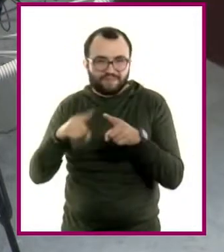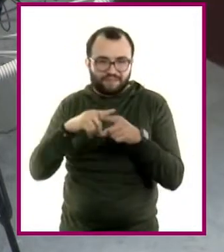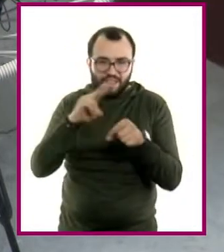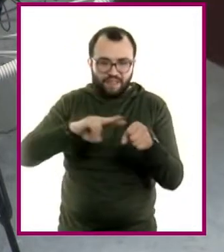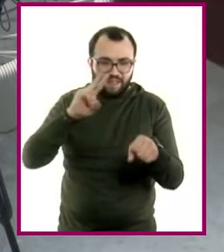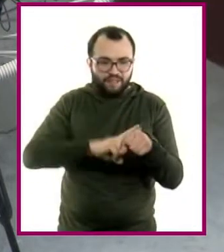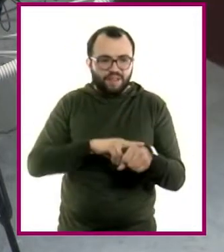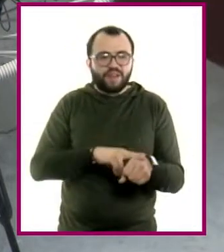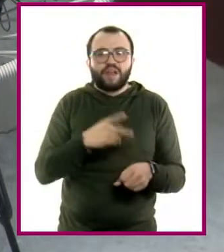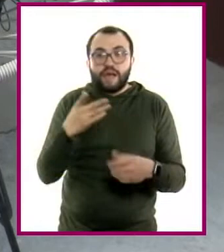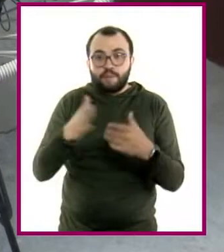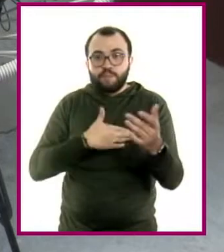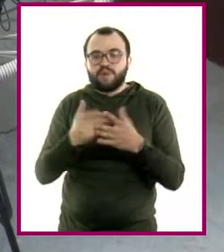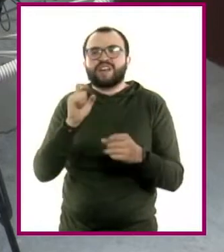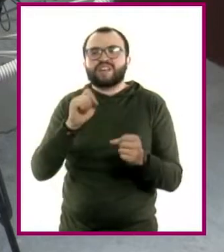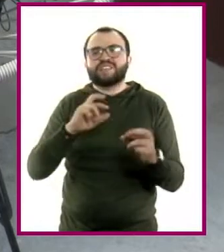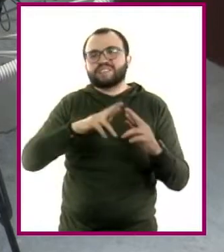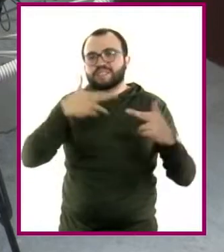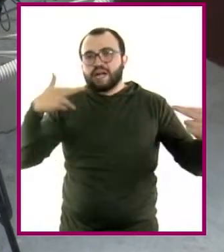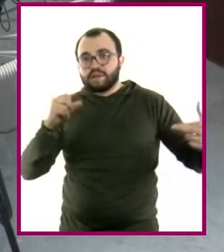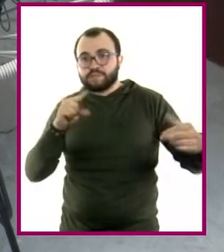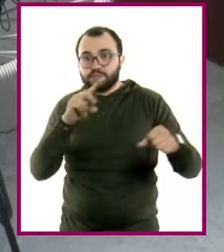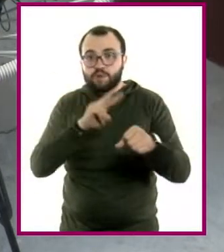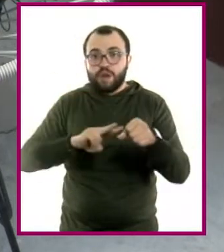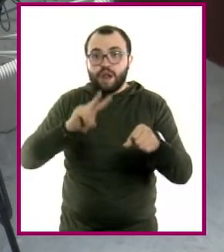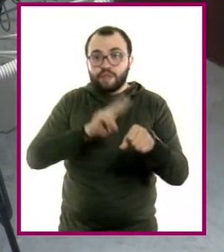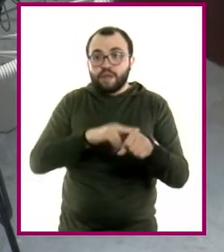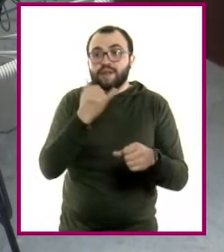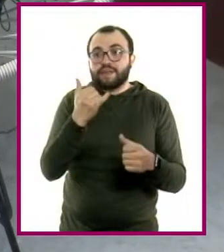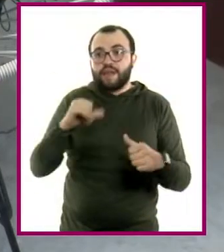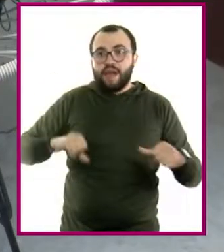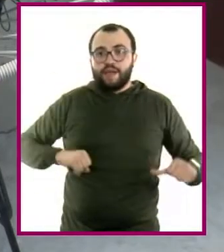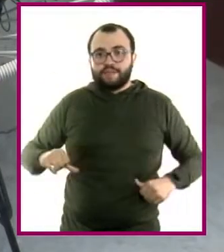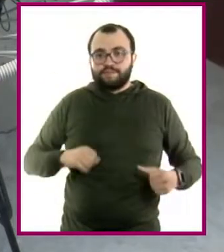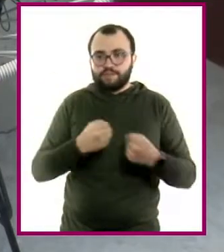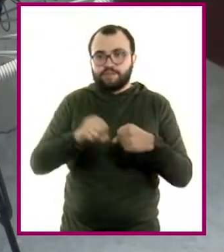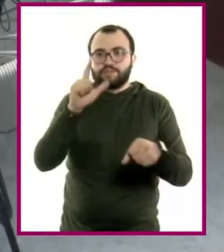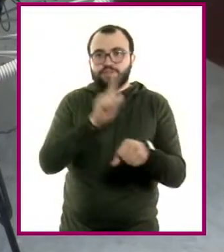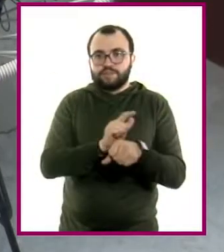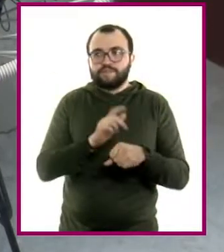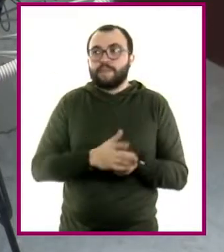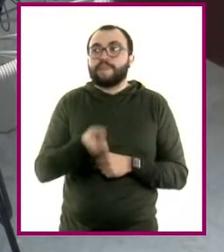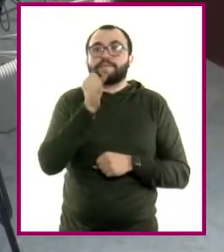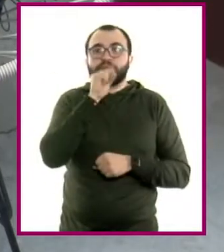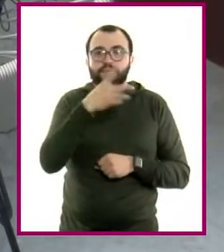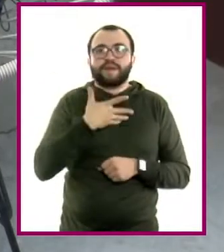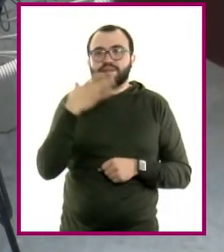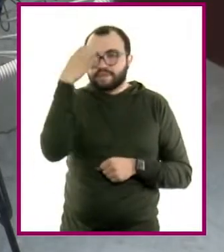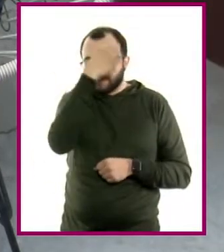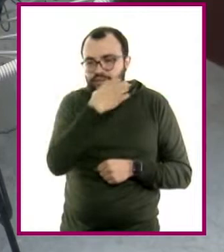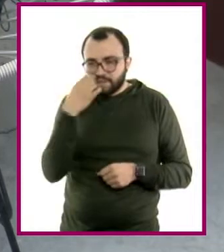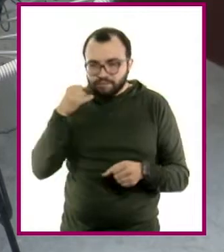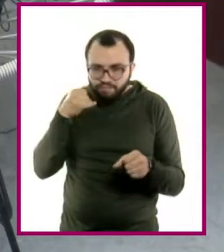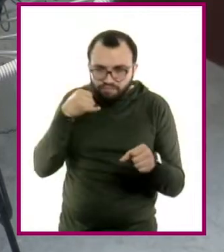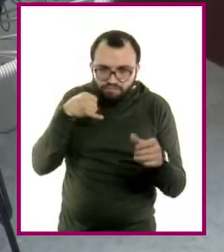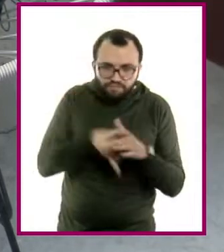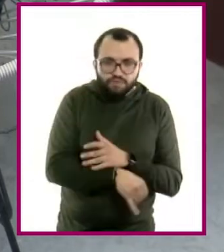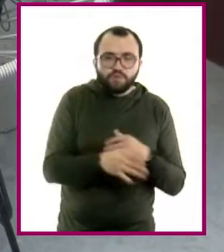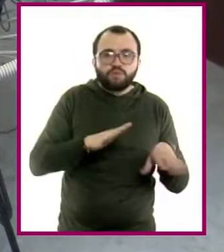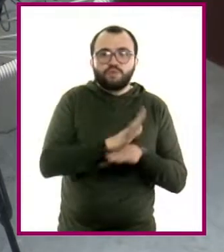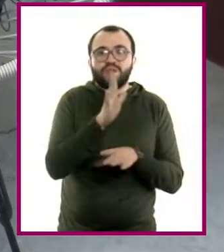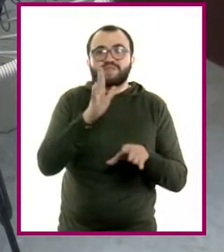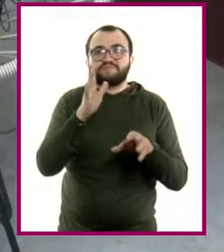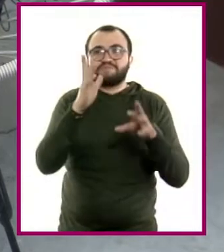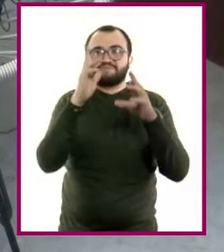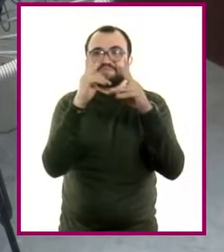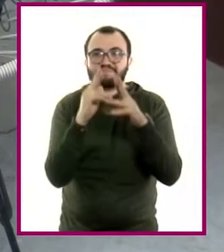qué relación tiene entre la naturaleza y la actividad social. También examinaremos el deterioro ambiental,